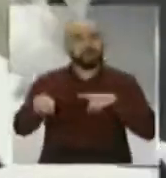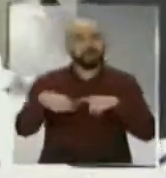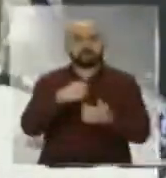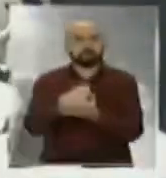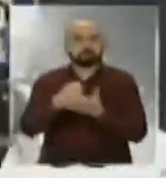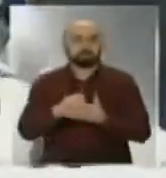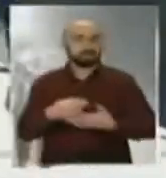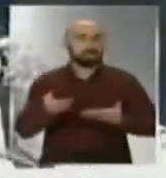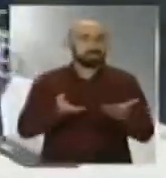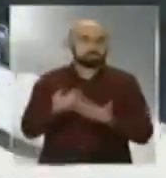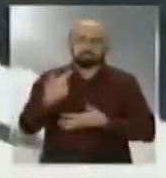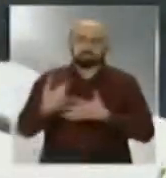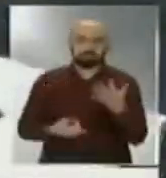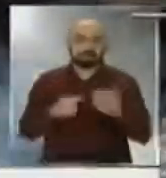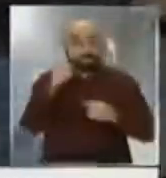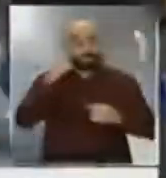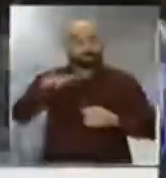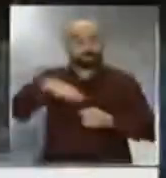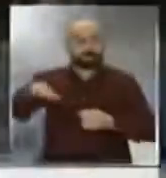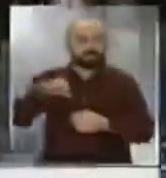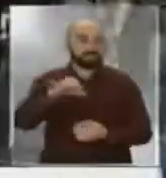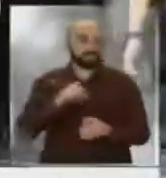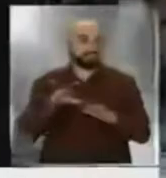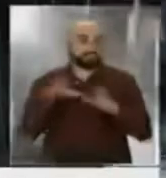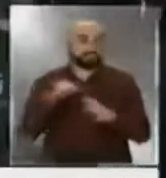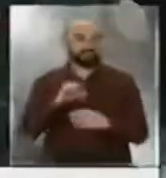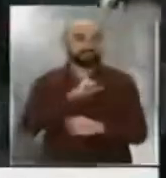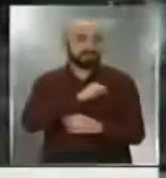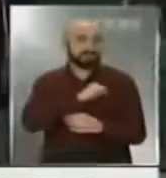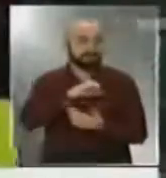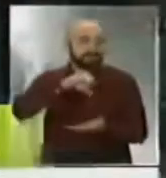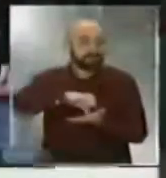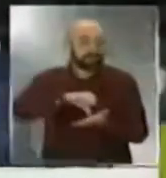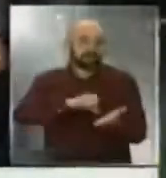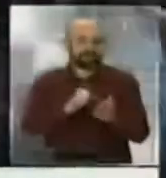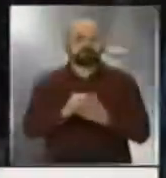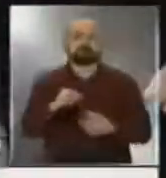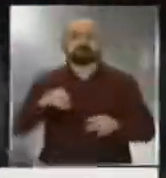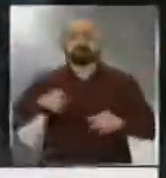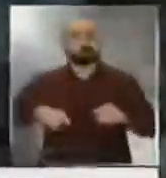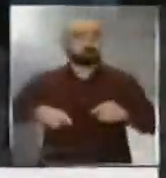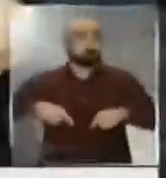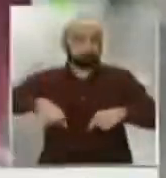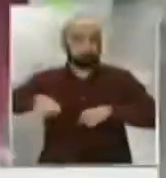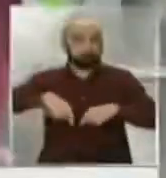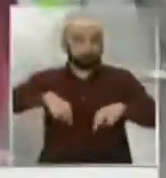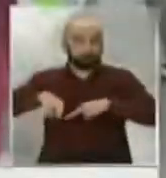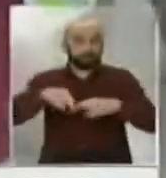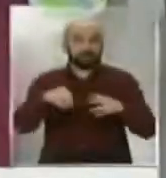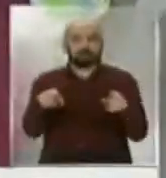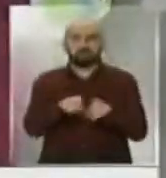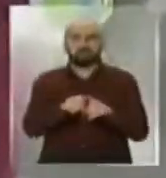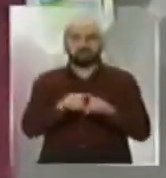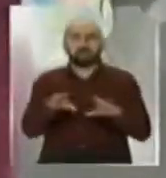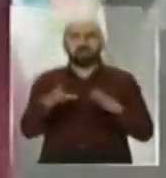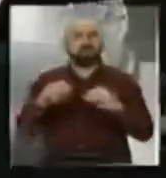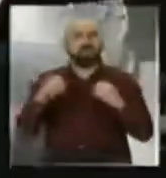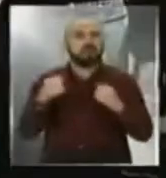de este sector tan atractivo para 2 millones de personas, paseos peatonales que reflejan la fuerza de la